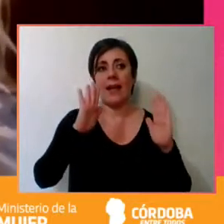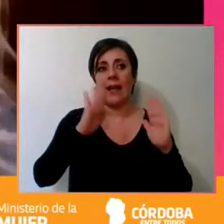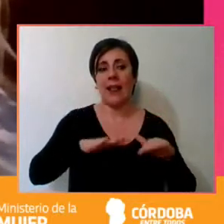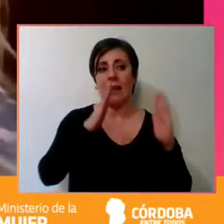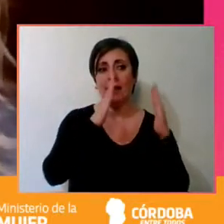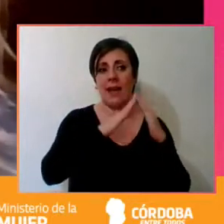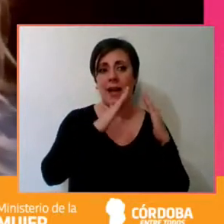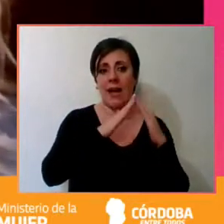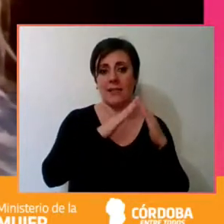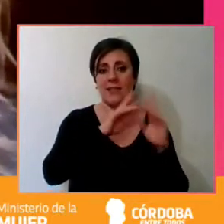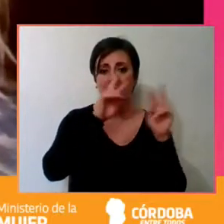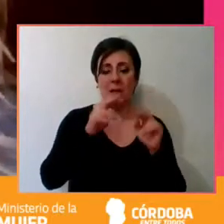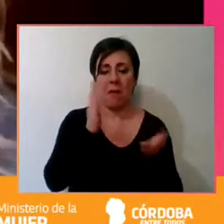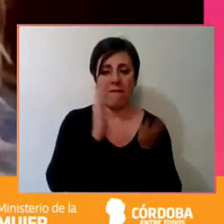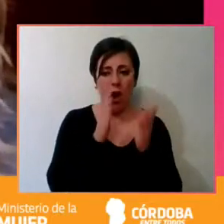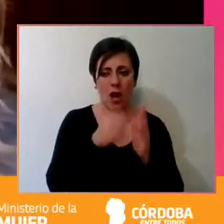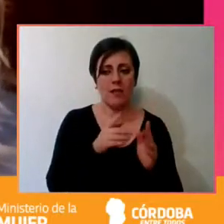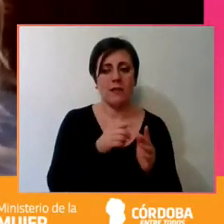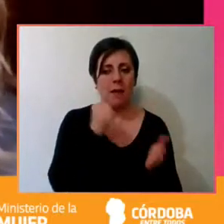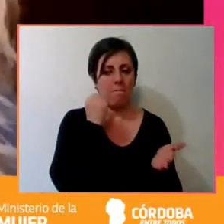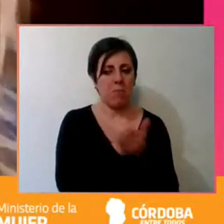mujeres en los temas de violencia.